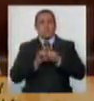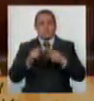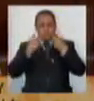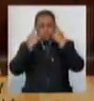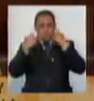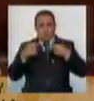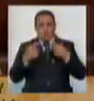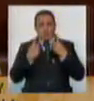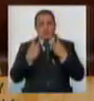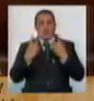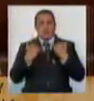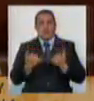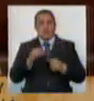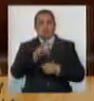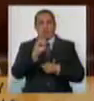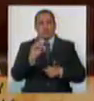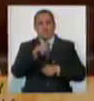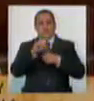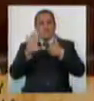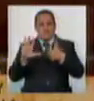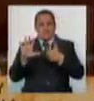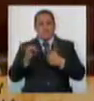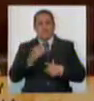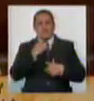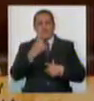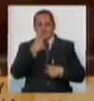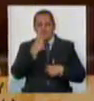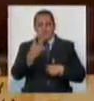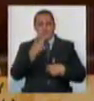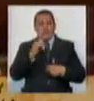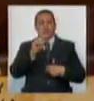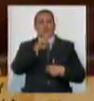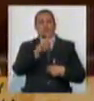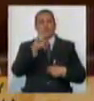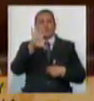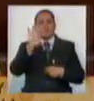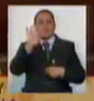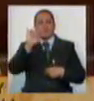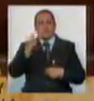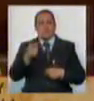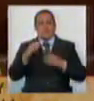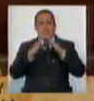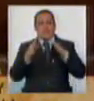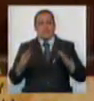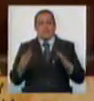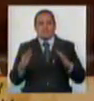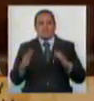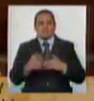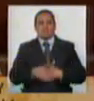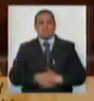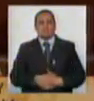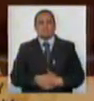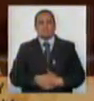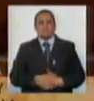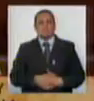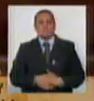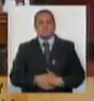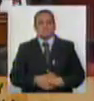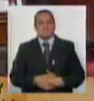meta para el 2016 es llegar a las 250 mil viviendas.